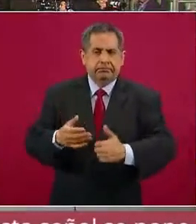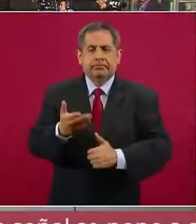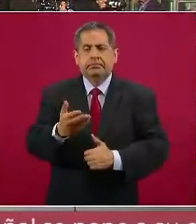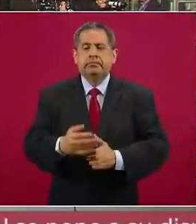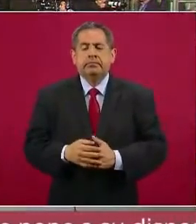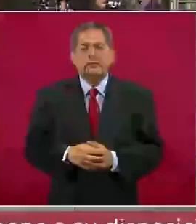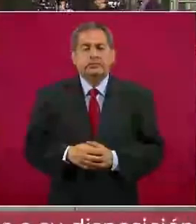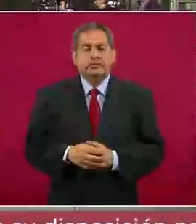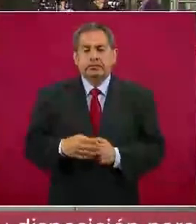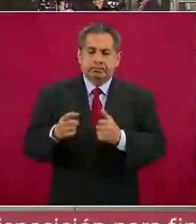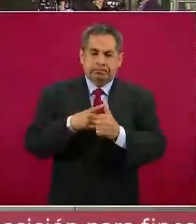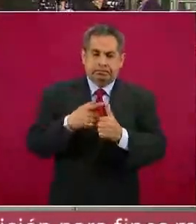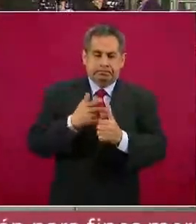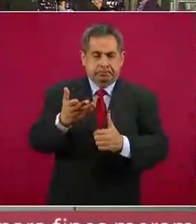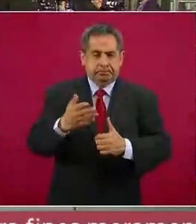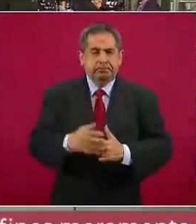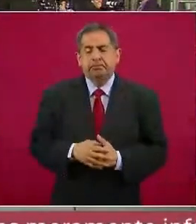Antes que nada,